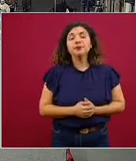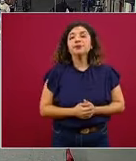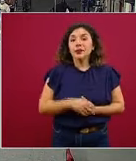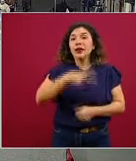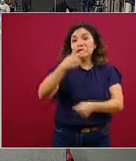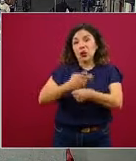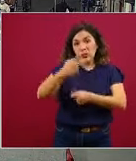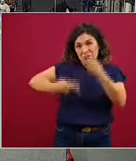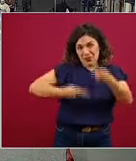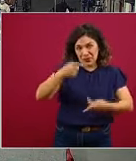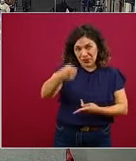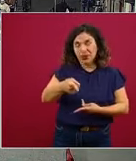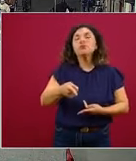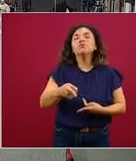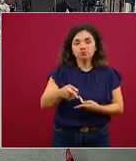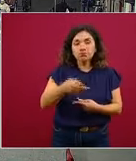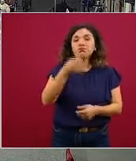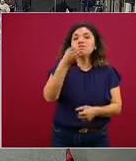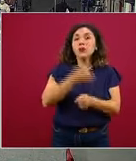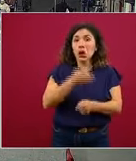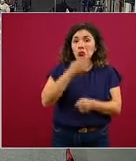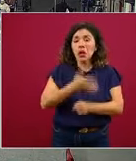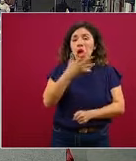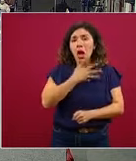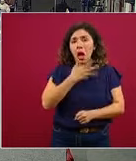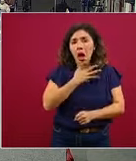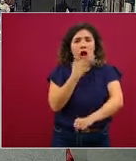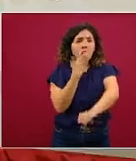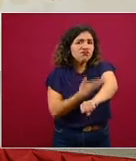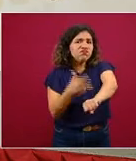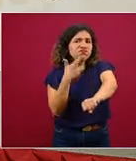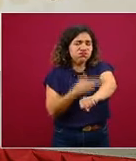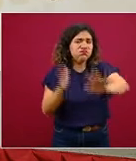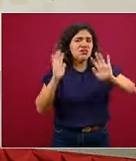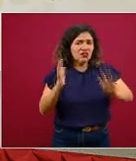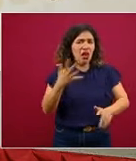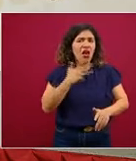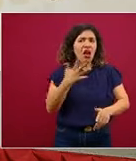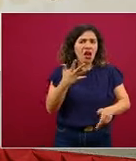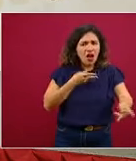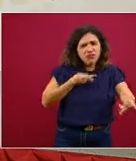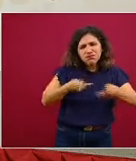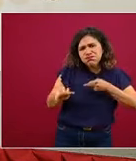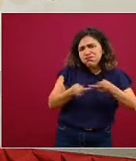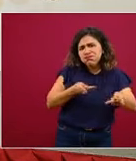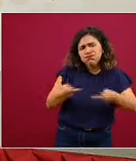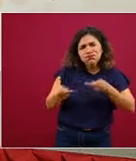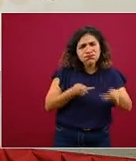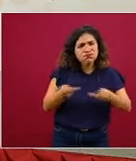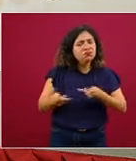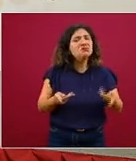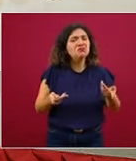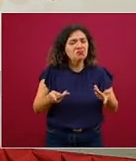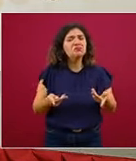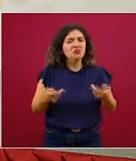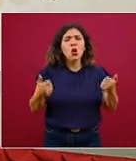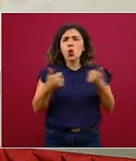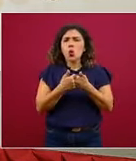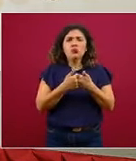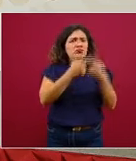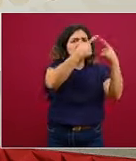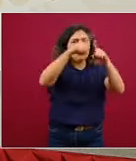pregunta, en este momento existen protocolos bien definidos, trabajados de hecho de manera